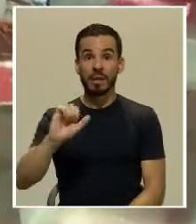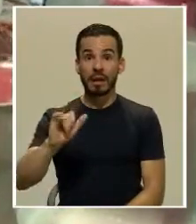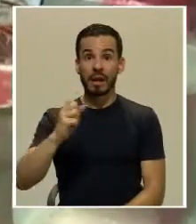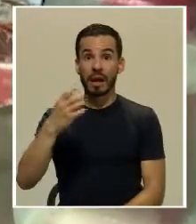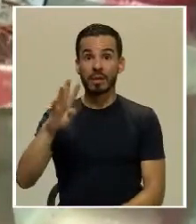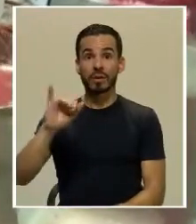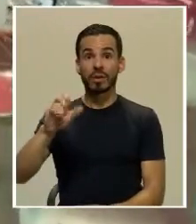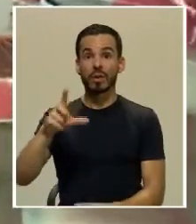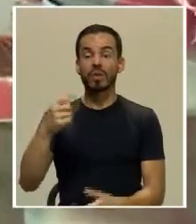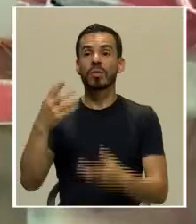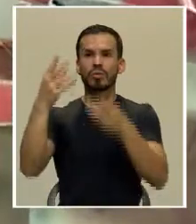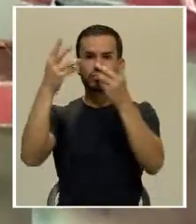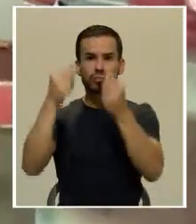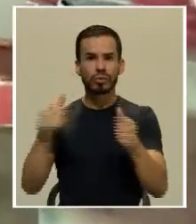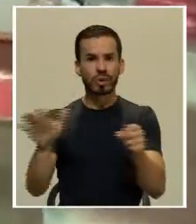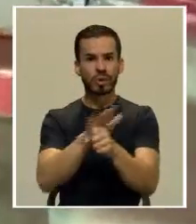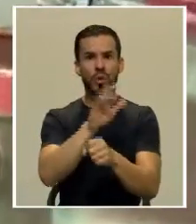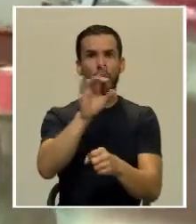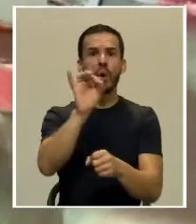de julio, el país contabilizó